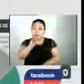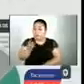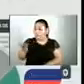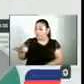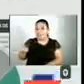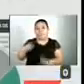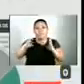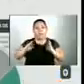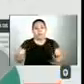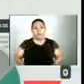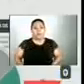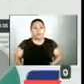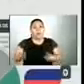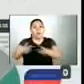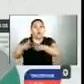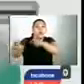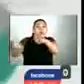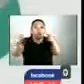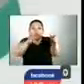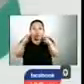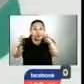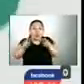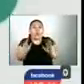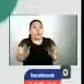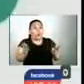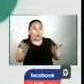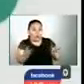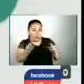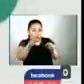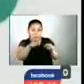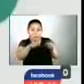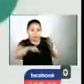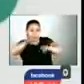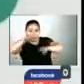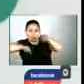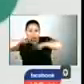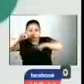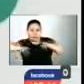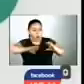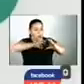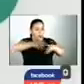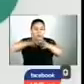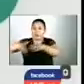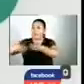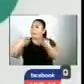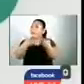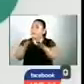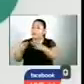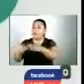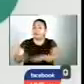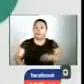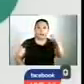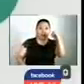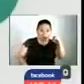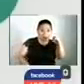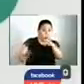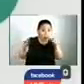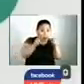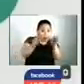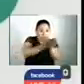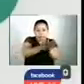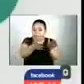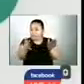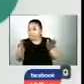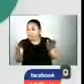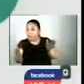gobierno. En cuanto a las edades, ahí vemos cómo ha afectado a todos los grupos etarios, desde los 0 hasta los